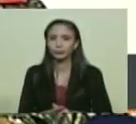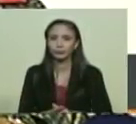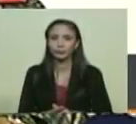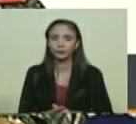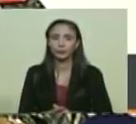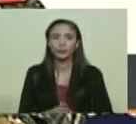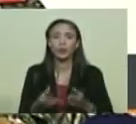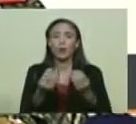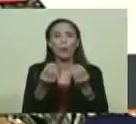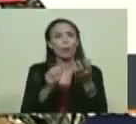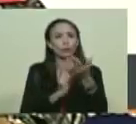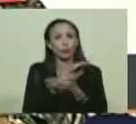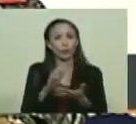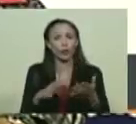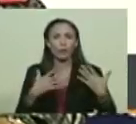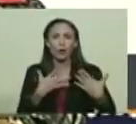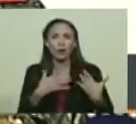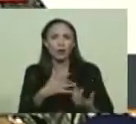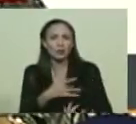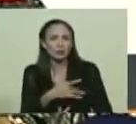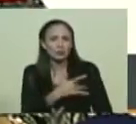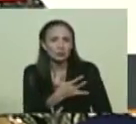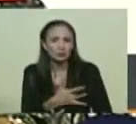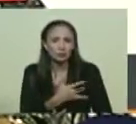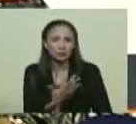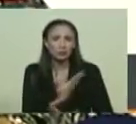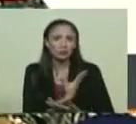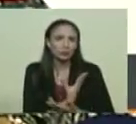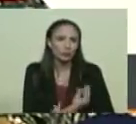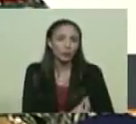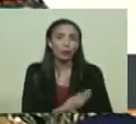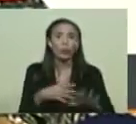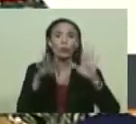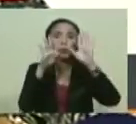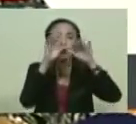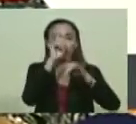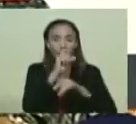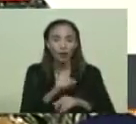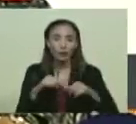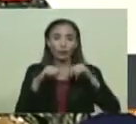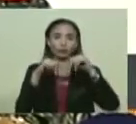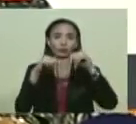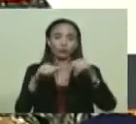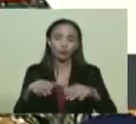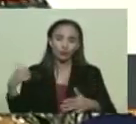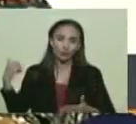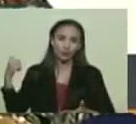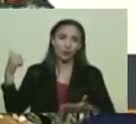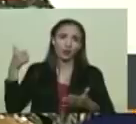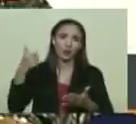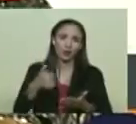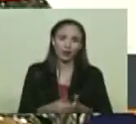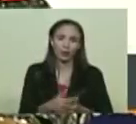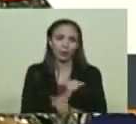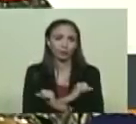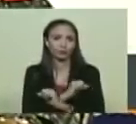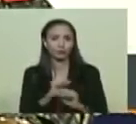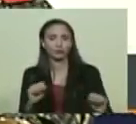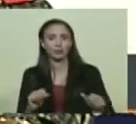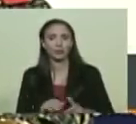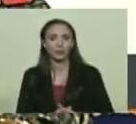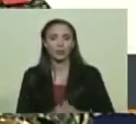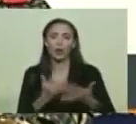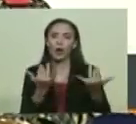¿Cuánto daño hizo, Vale? 9 años estuvo ahí. ¿Cuánto daño hizo? Así que